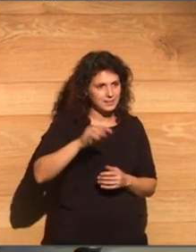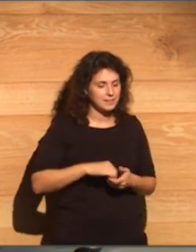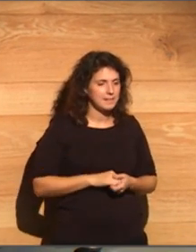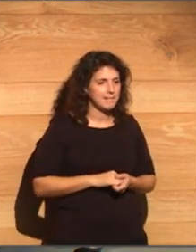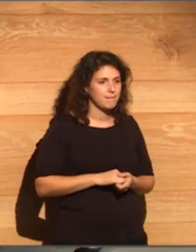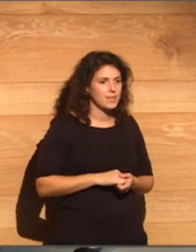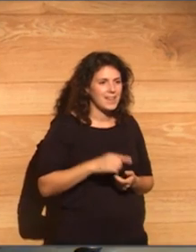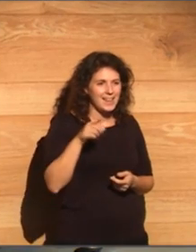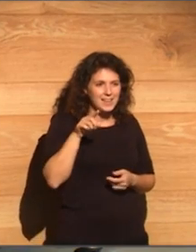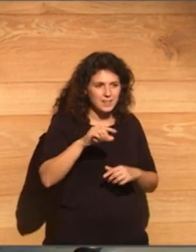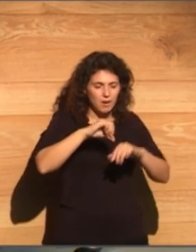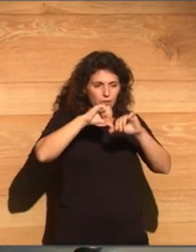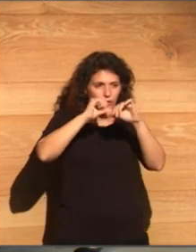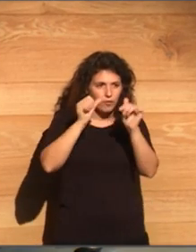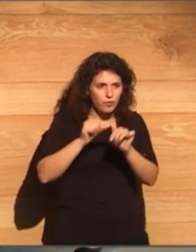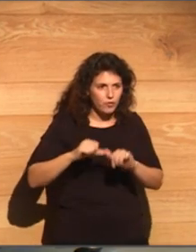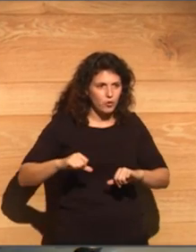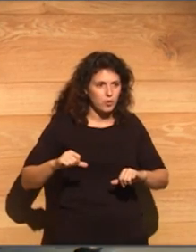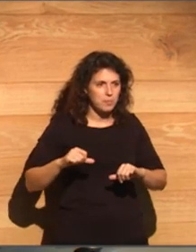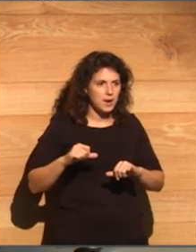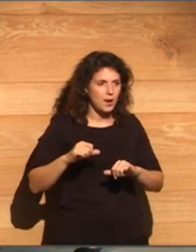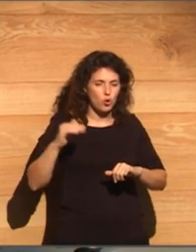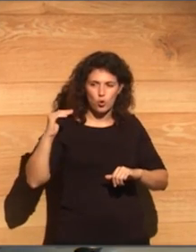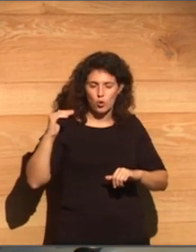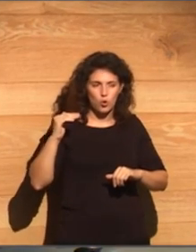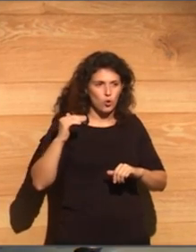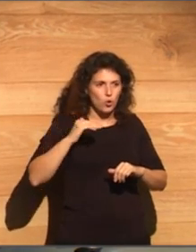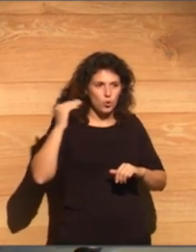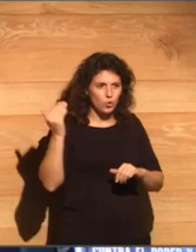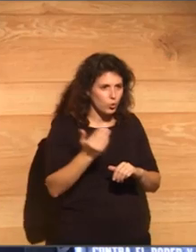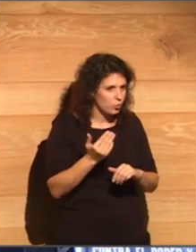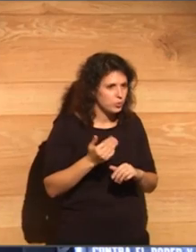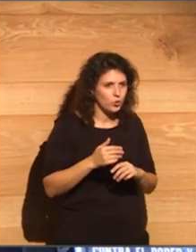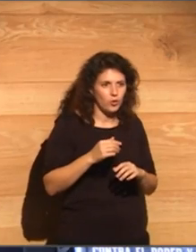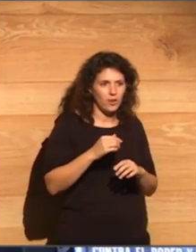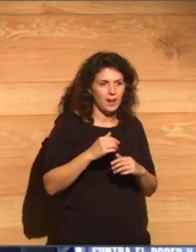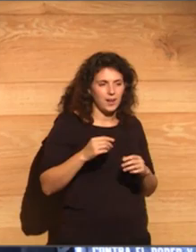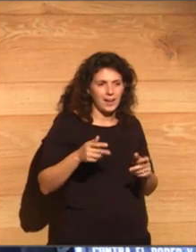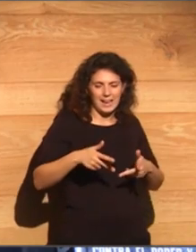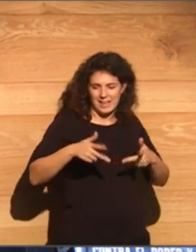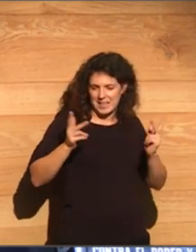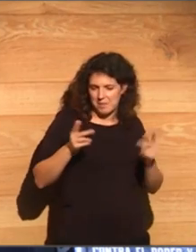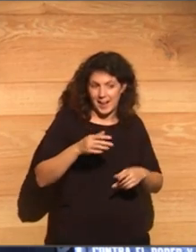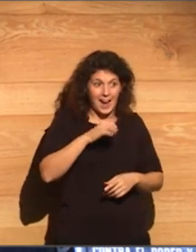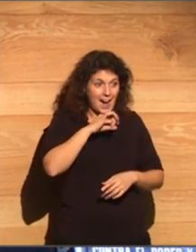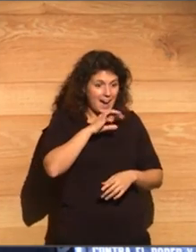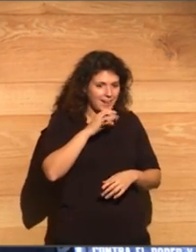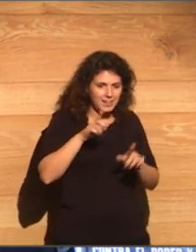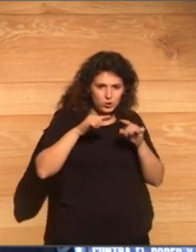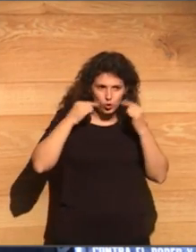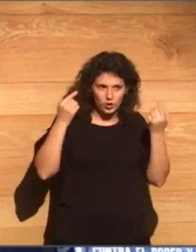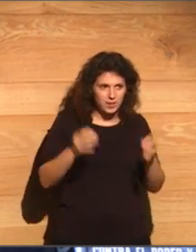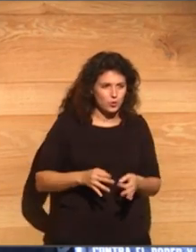Galiardo. Es esta forma de ser corrupto con una ligereza, con una alegría, con una sonrisa para todo el